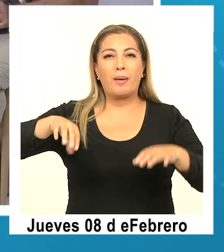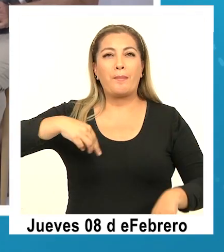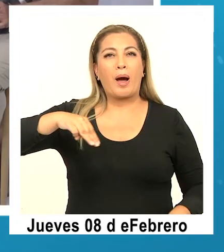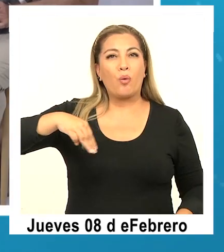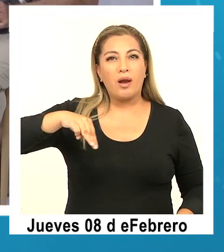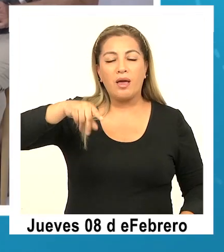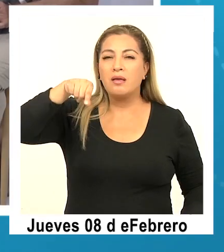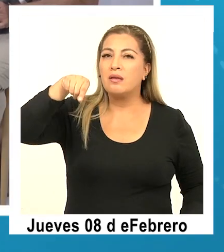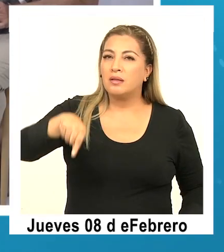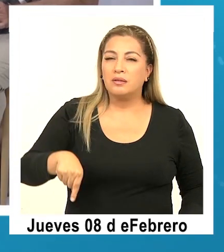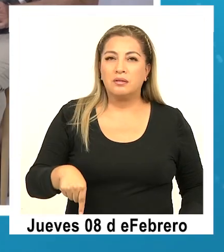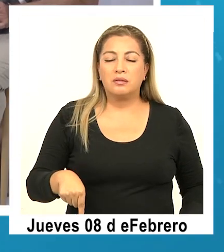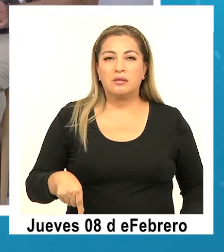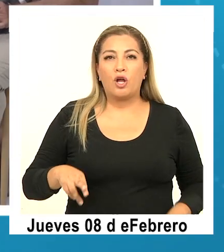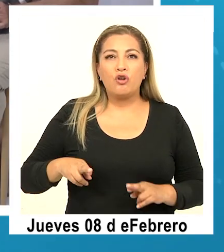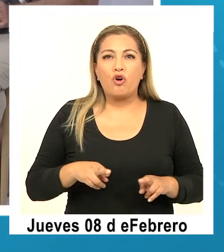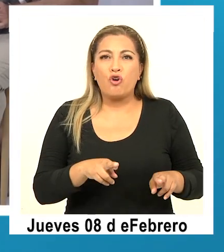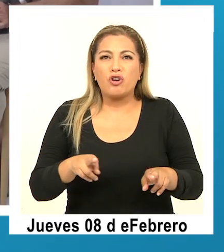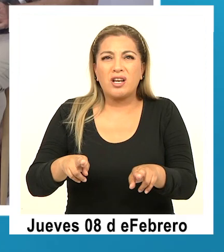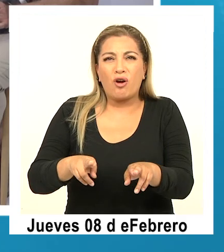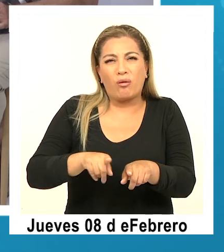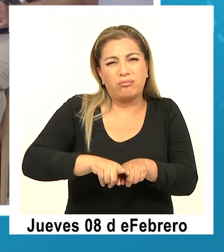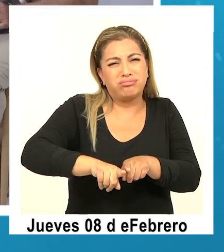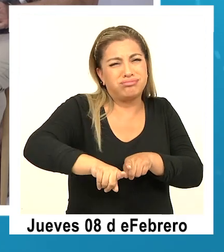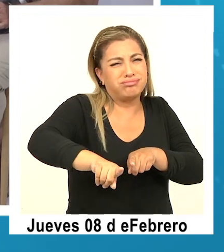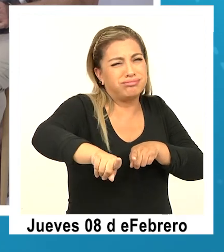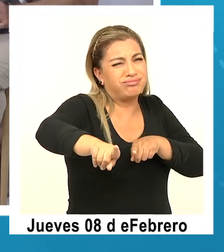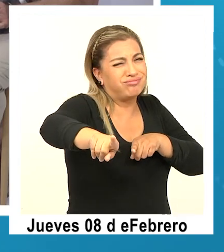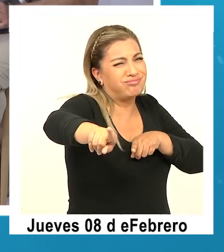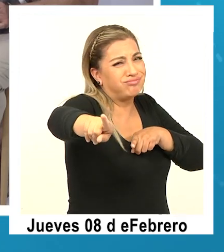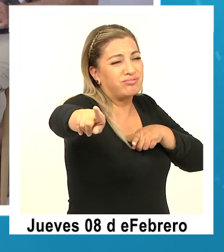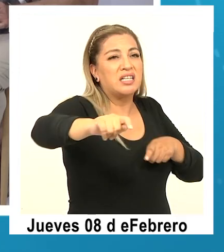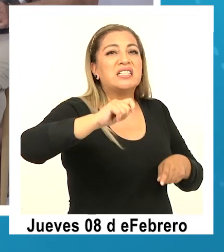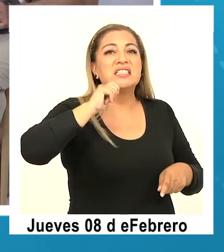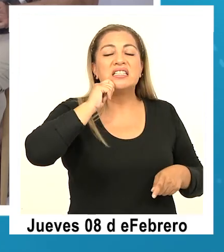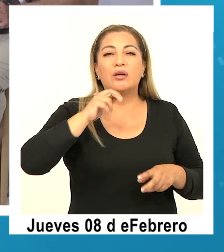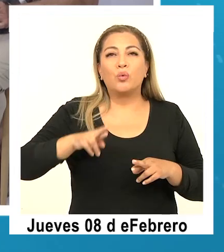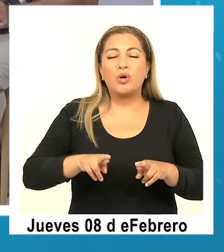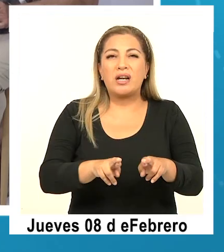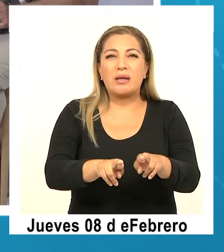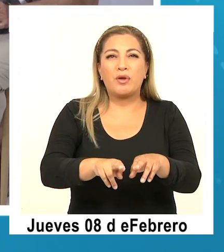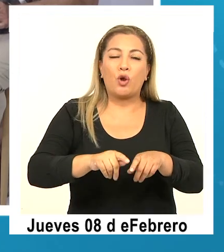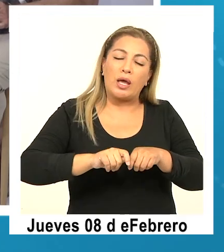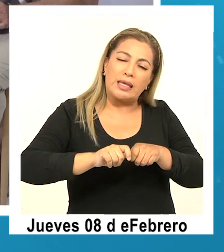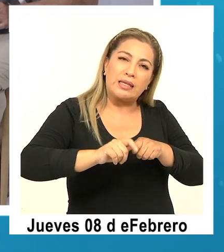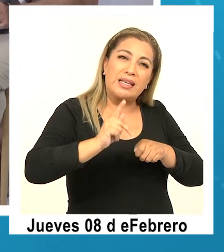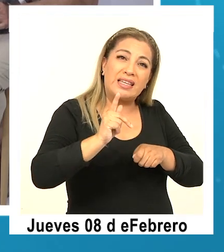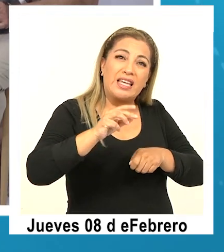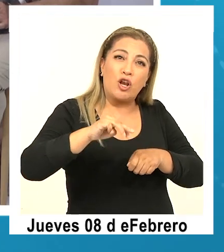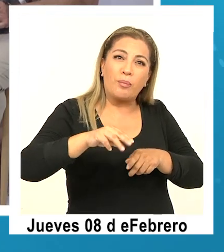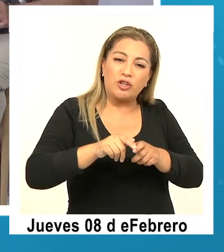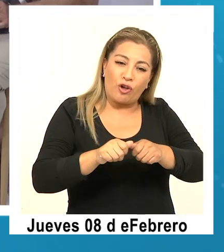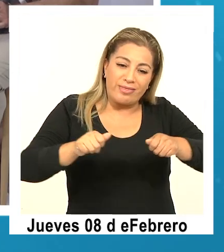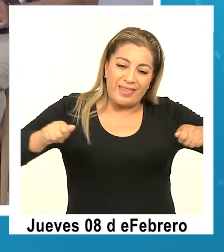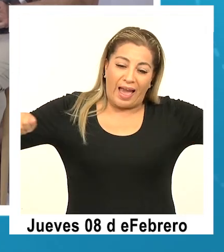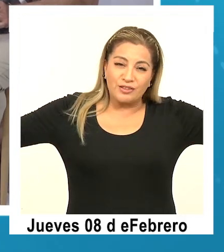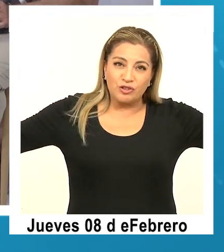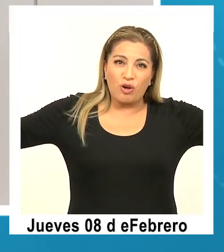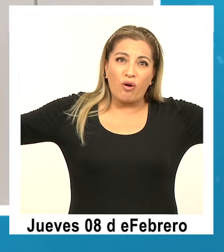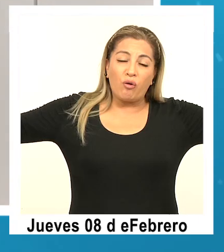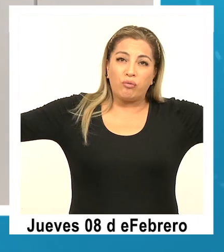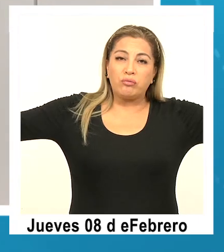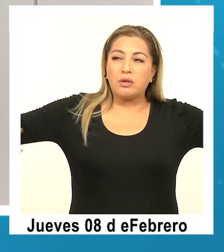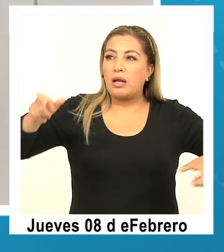por ejemplo, que los ríos eran kilómetros, no era un río que se sale de madre, era kilómetros de ancho de río, eso